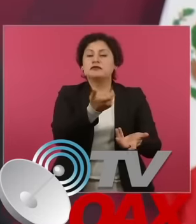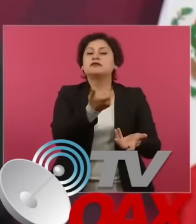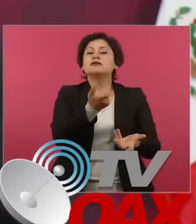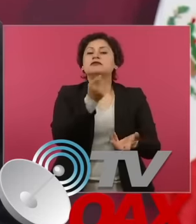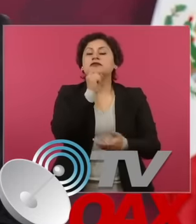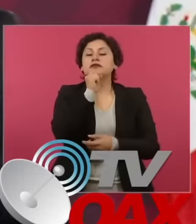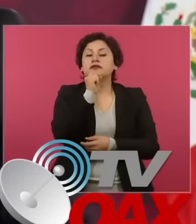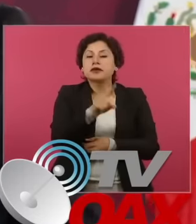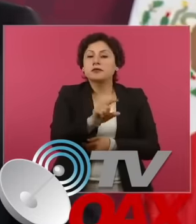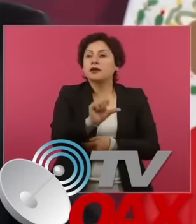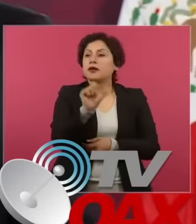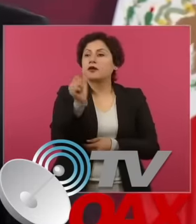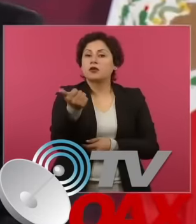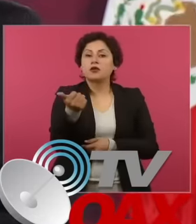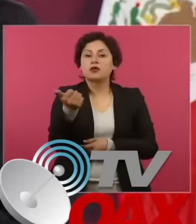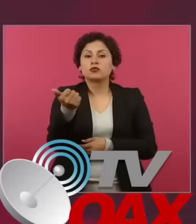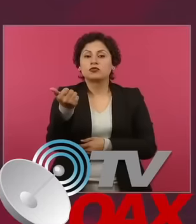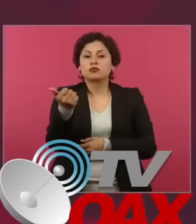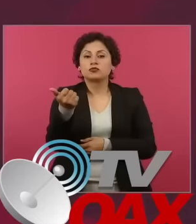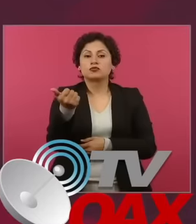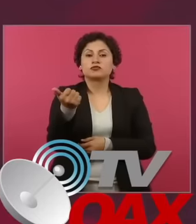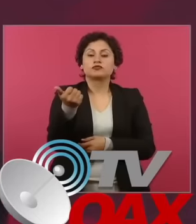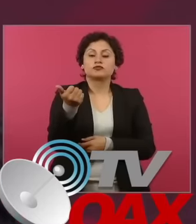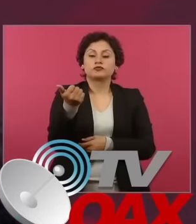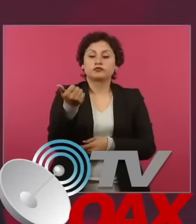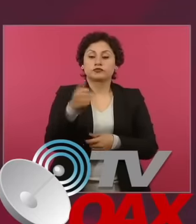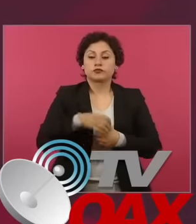de los